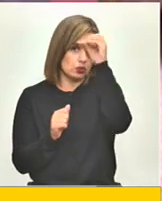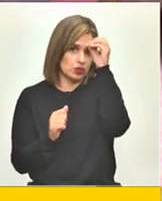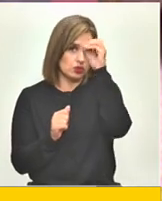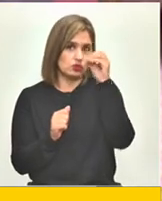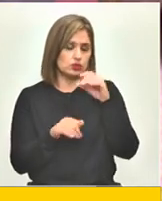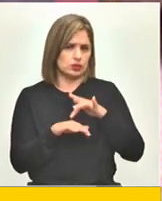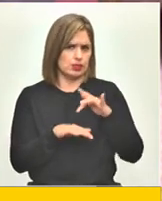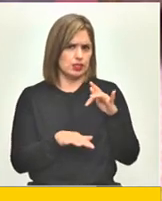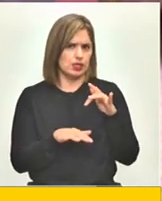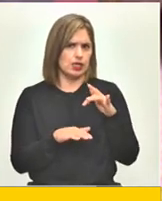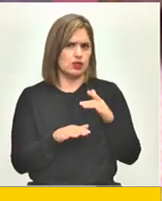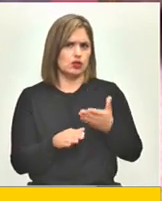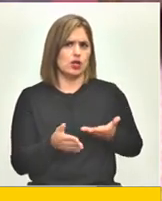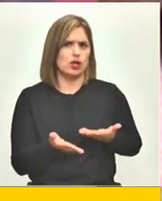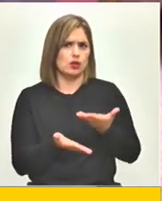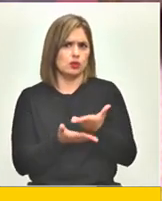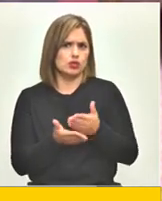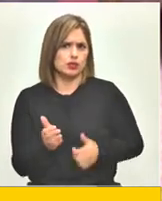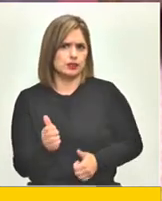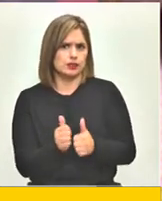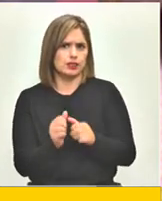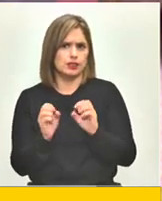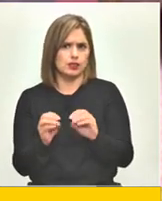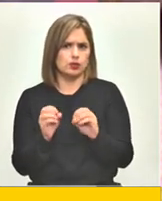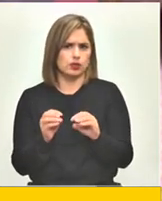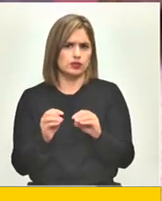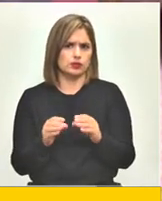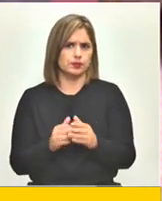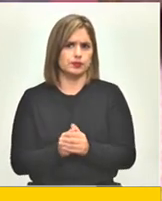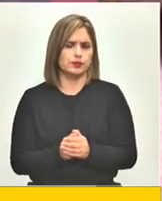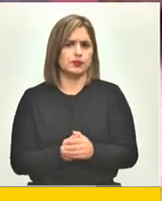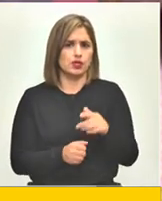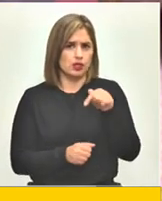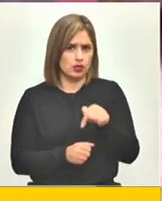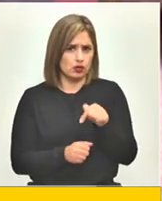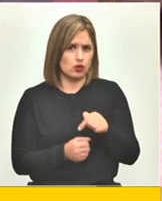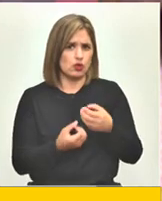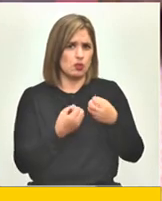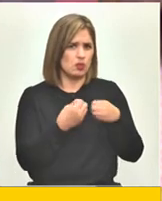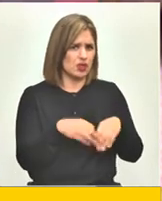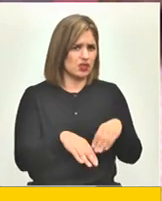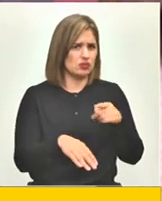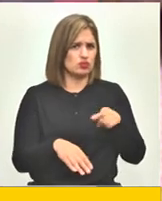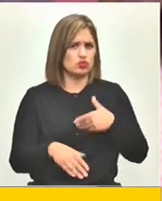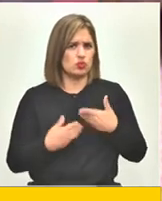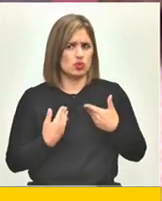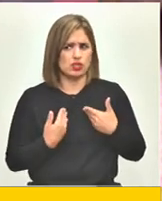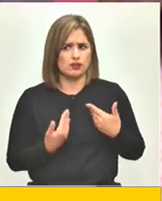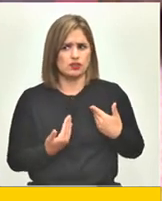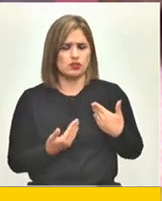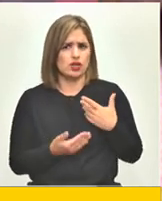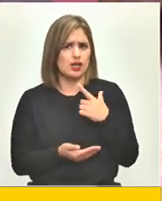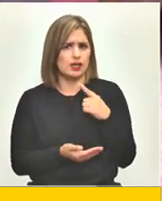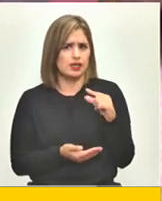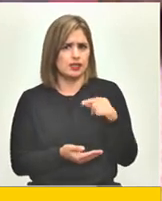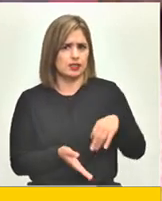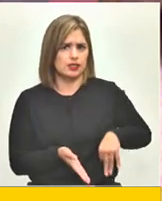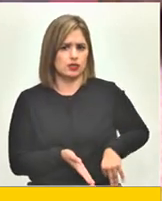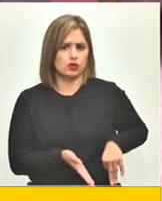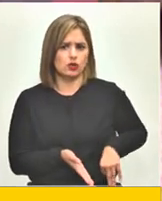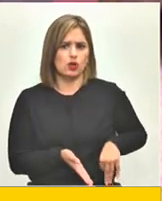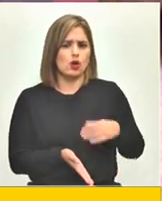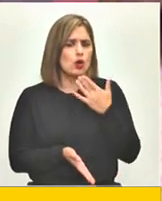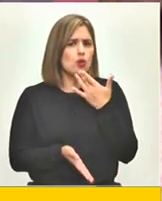en las postulaciones de los asistentes de la educación que hoy están perdiendo su incentivo al retiro dado que